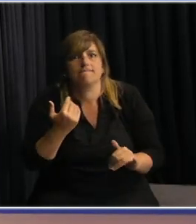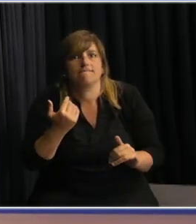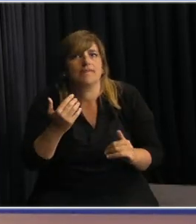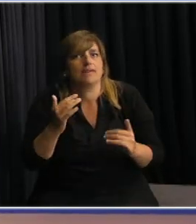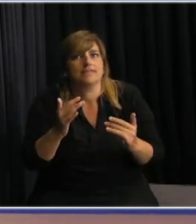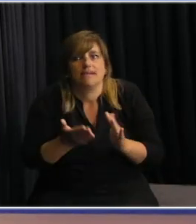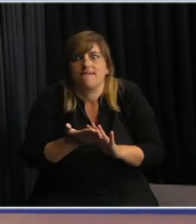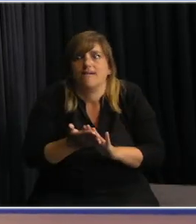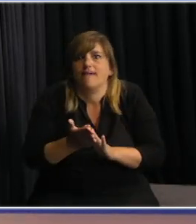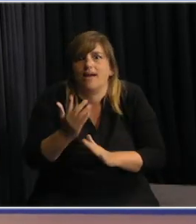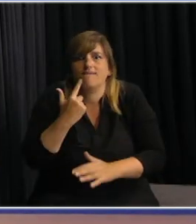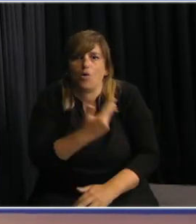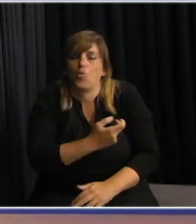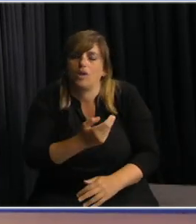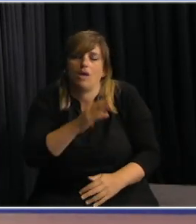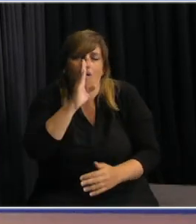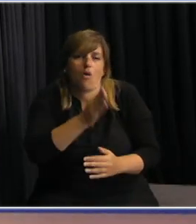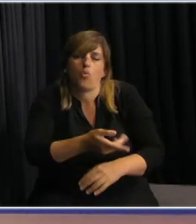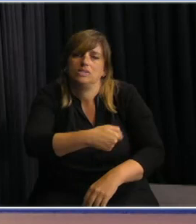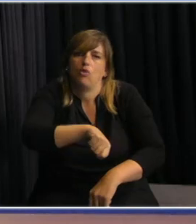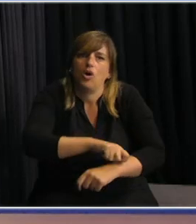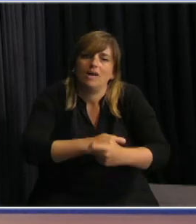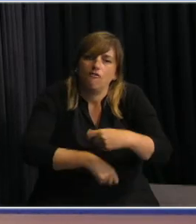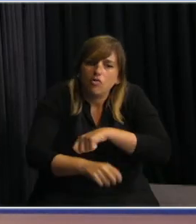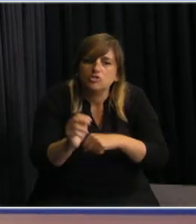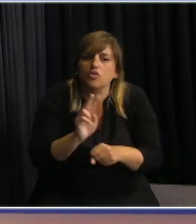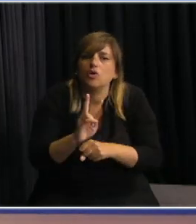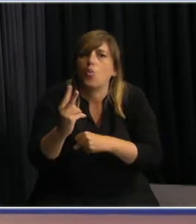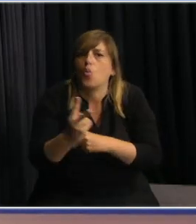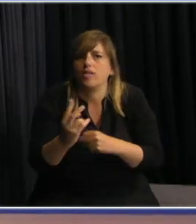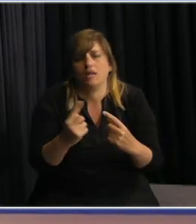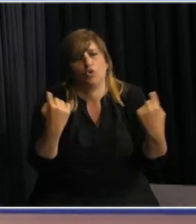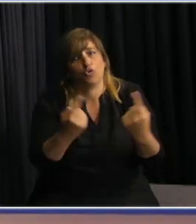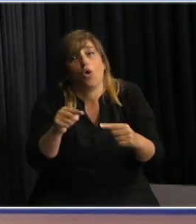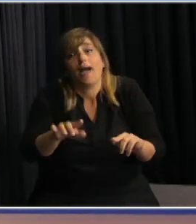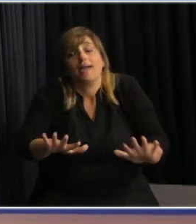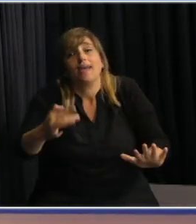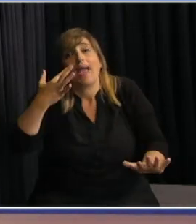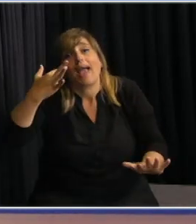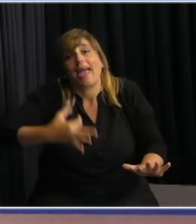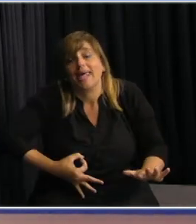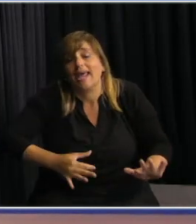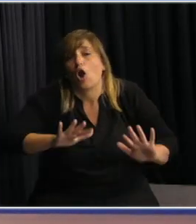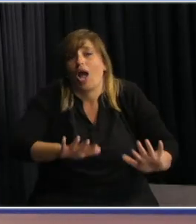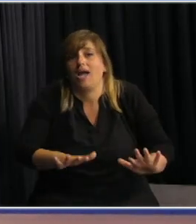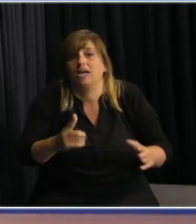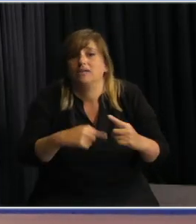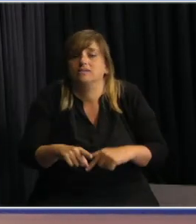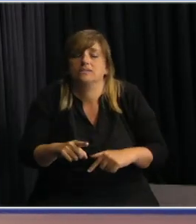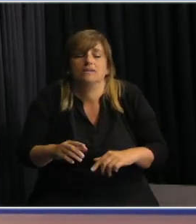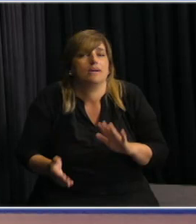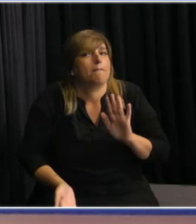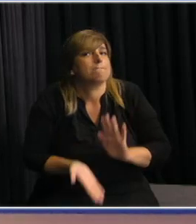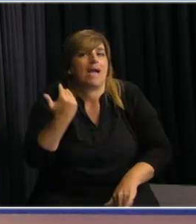que hacer un último esfuerzo de cuidarnos entre todos. Me parece que eso sería un